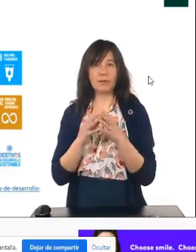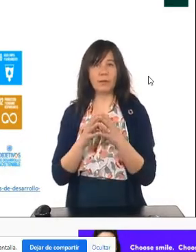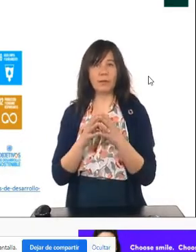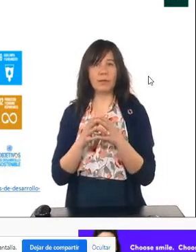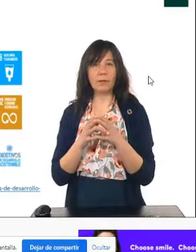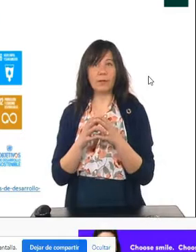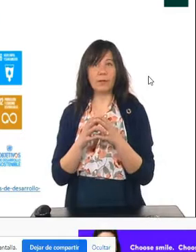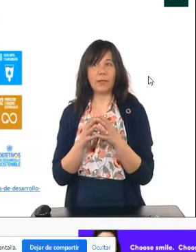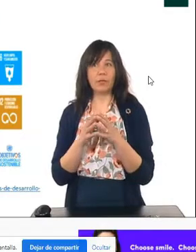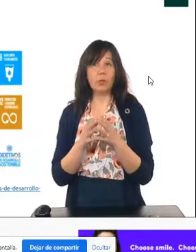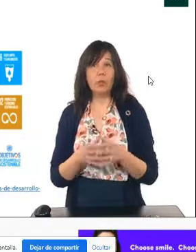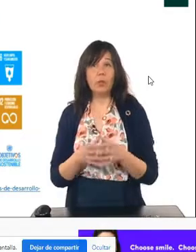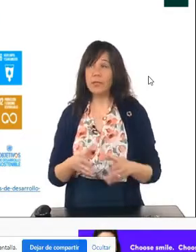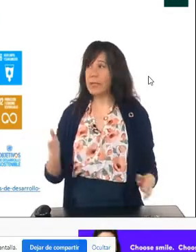nuevas